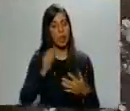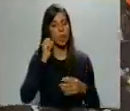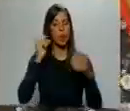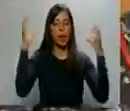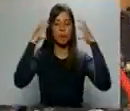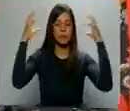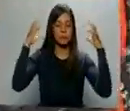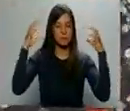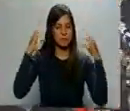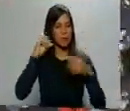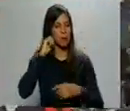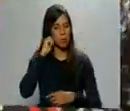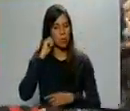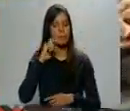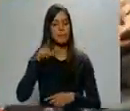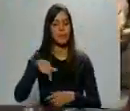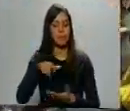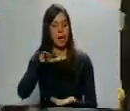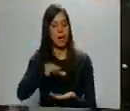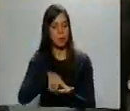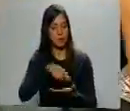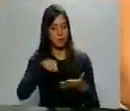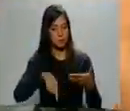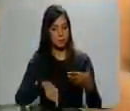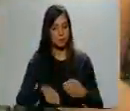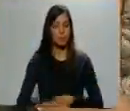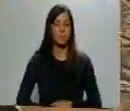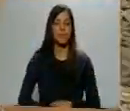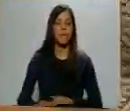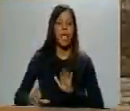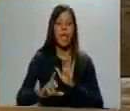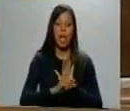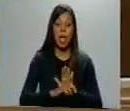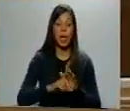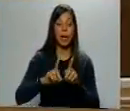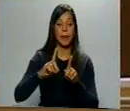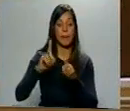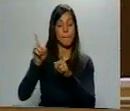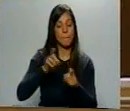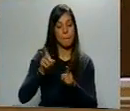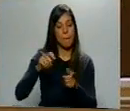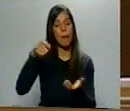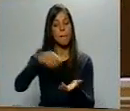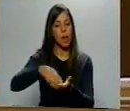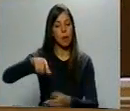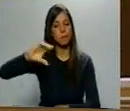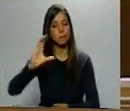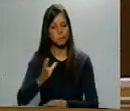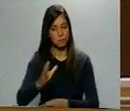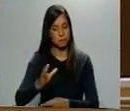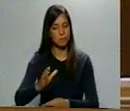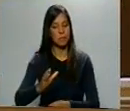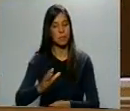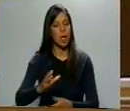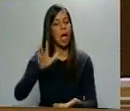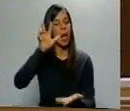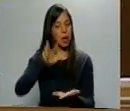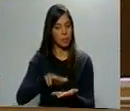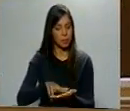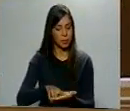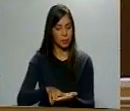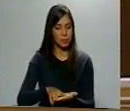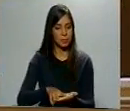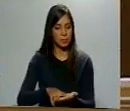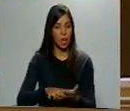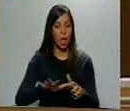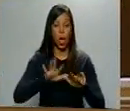Caroli. Bueno, queda aprobada la ley constitucional sobre la unidad tributaria sancionatoria, que forma parte de las